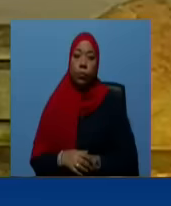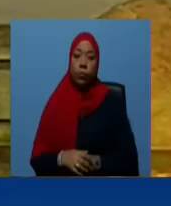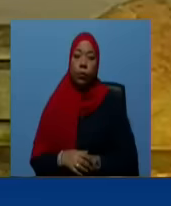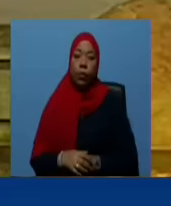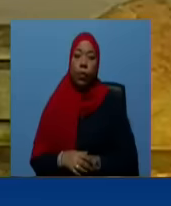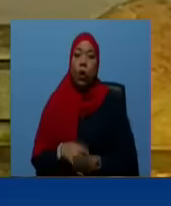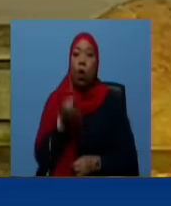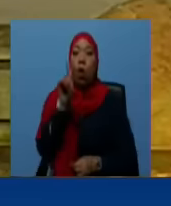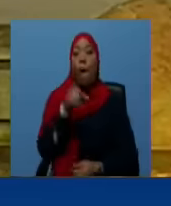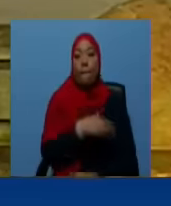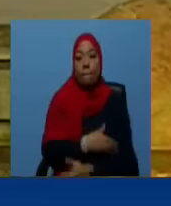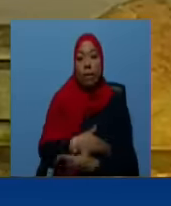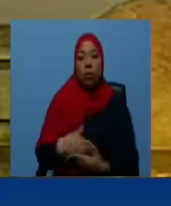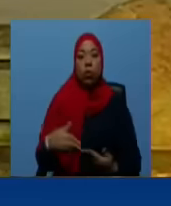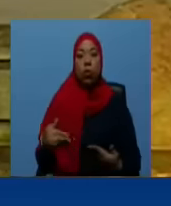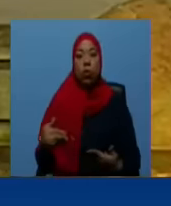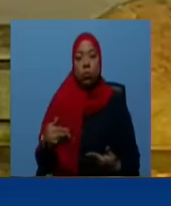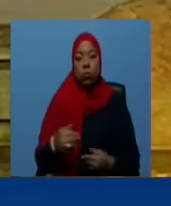En todos esos años,